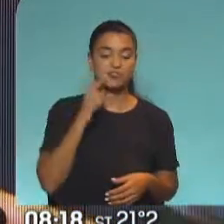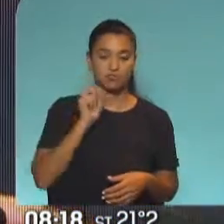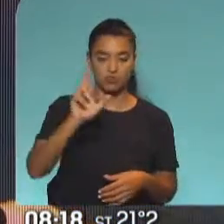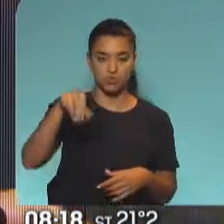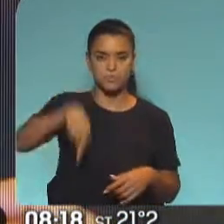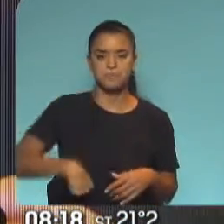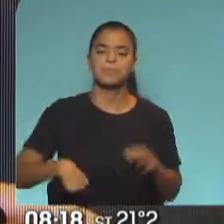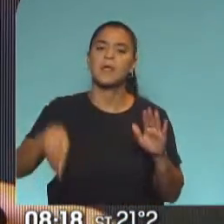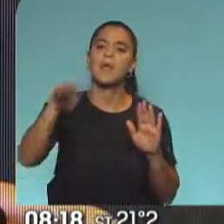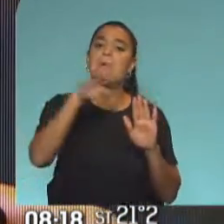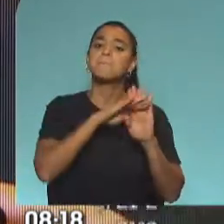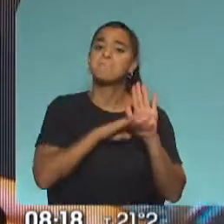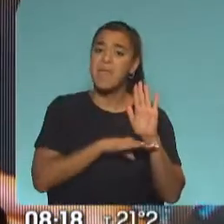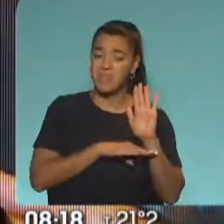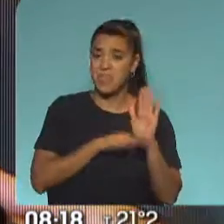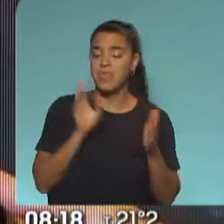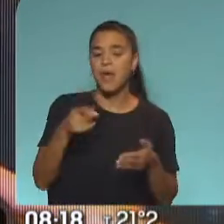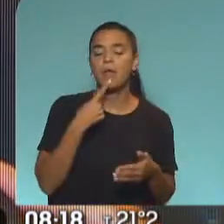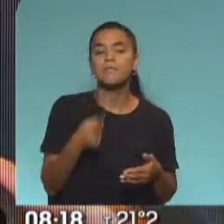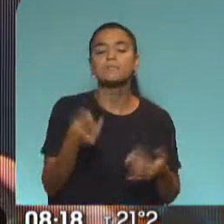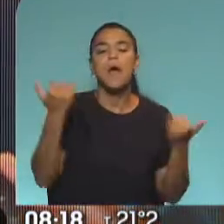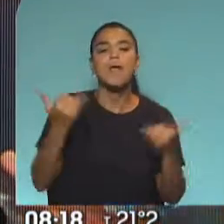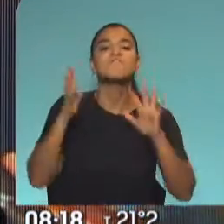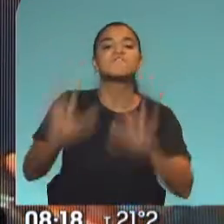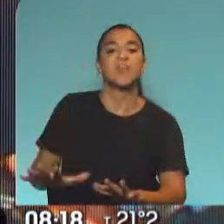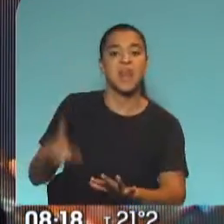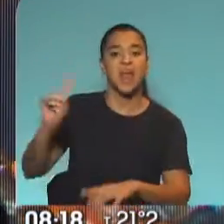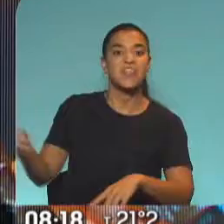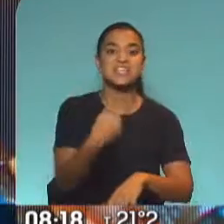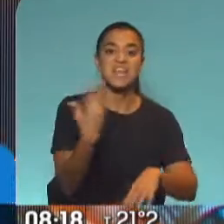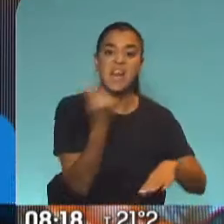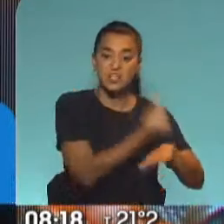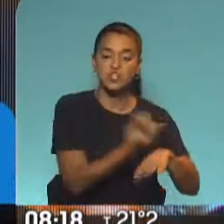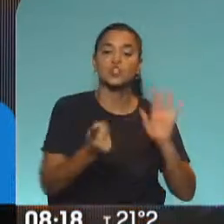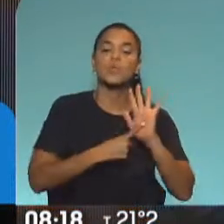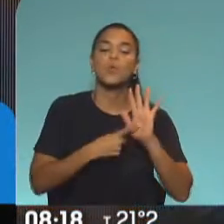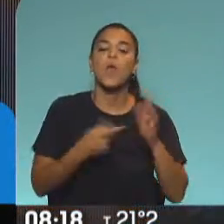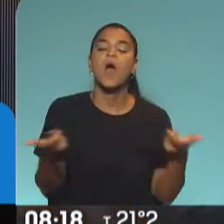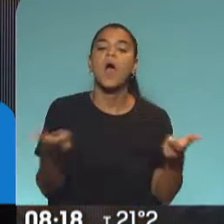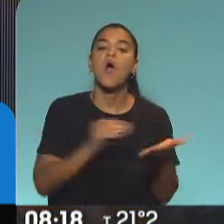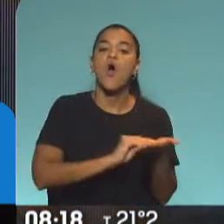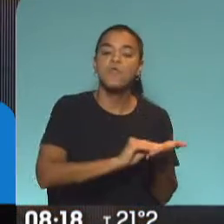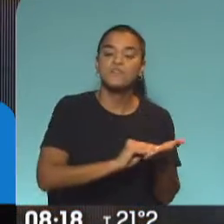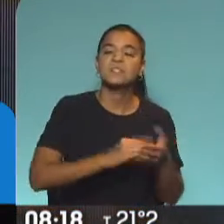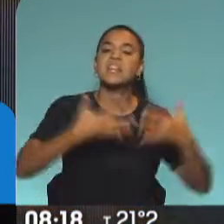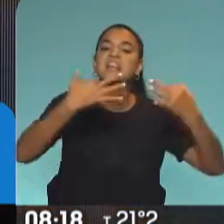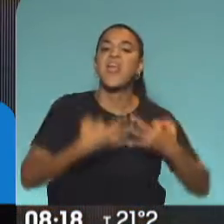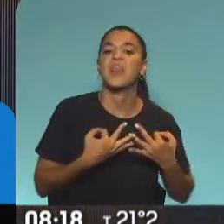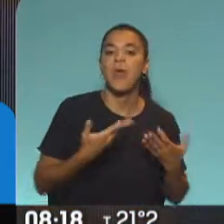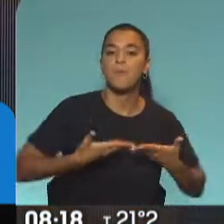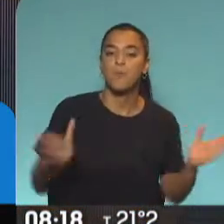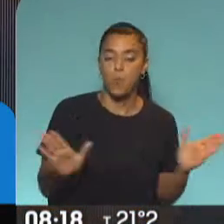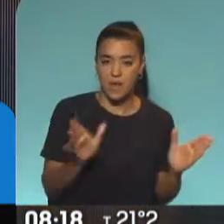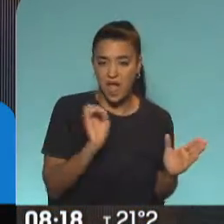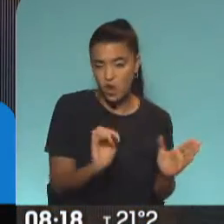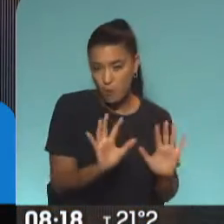medida cautelar frenó el proceso de designación del titular de la Oficina de Integridad Pública. Ese es el nombre